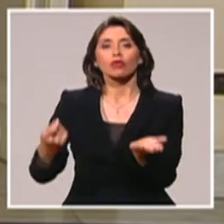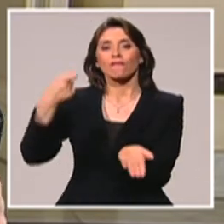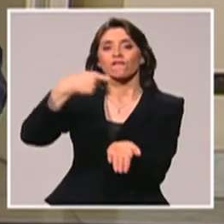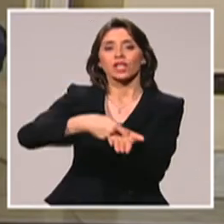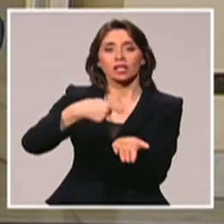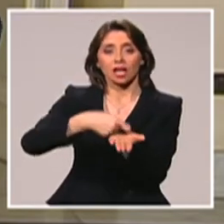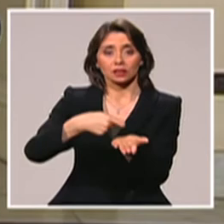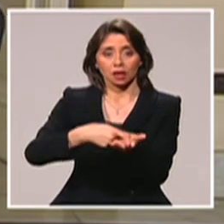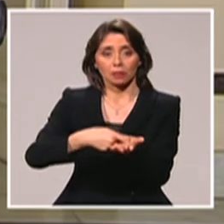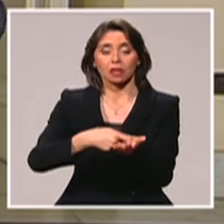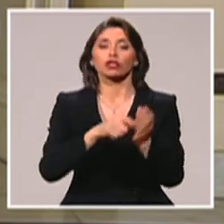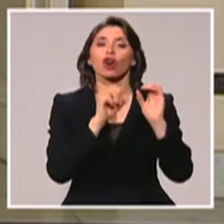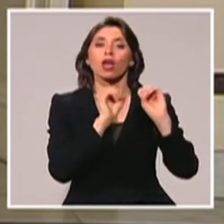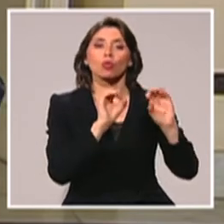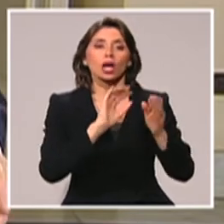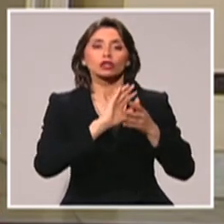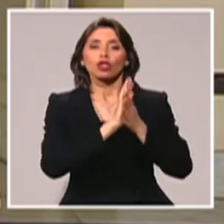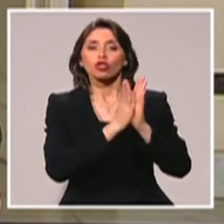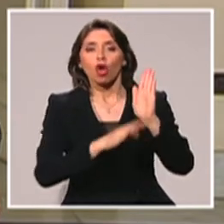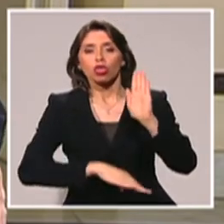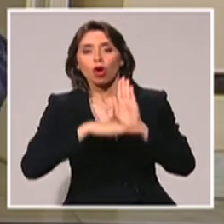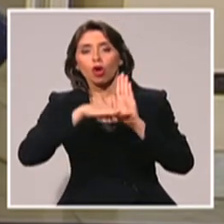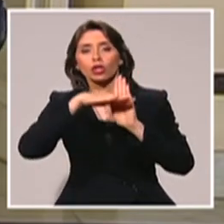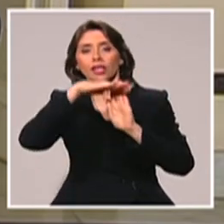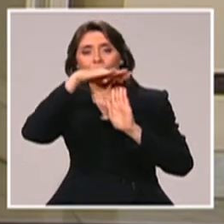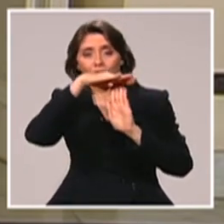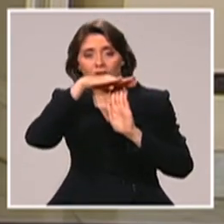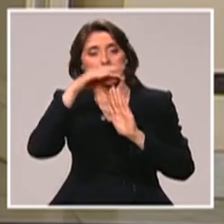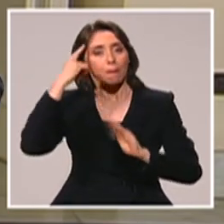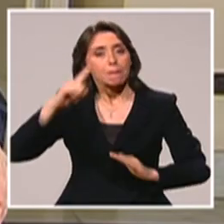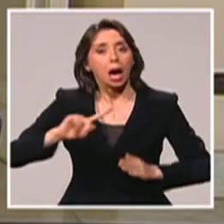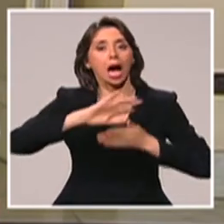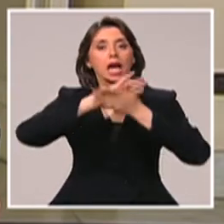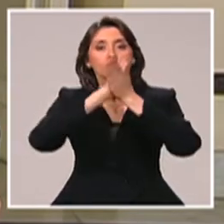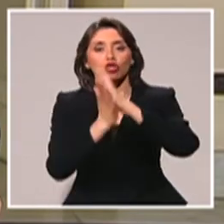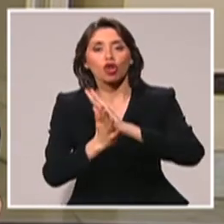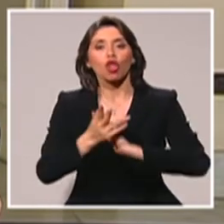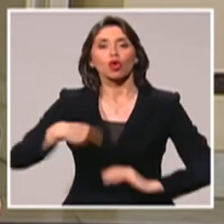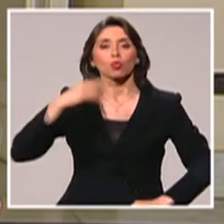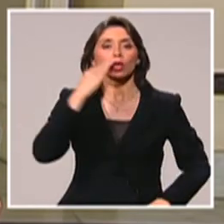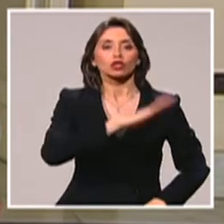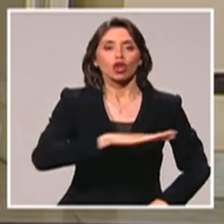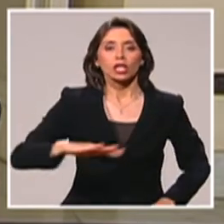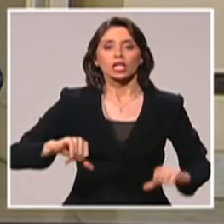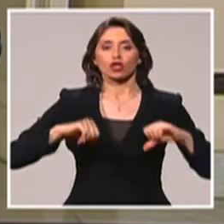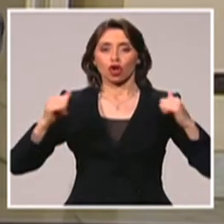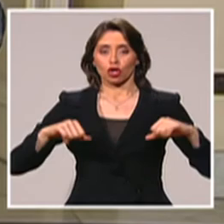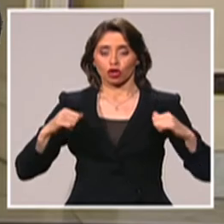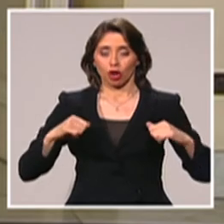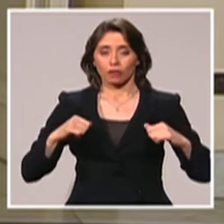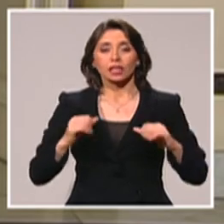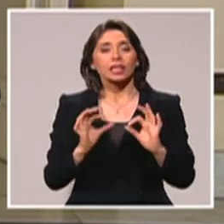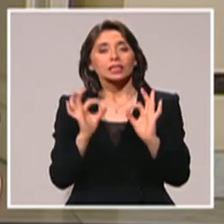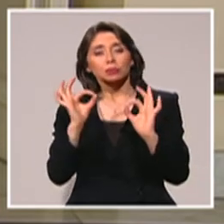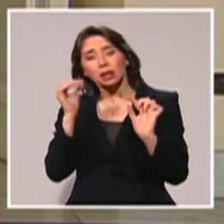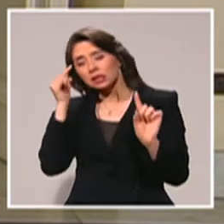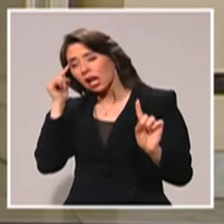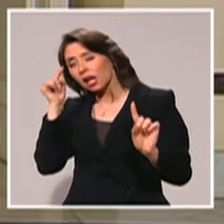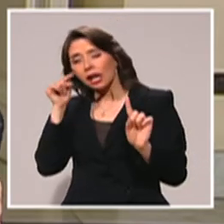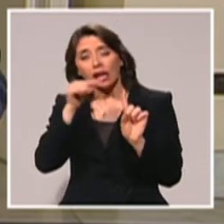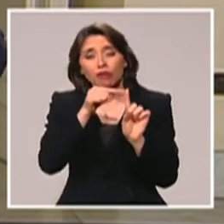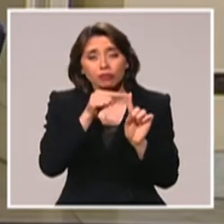de la educación en todos sus niveles y para todos nuestros niños y jóvenes y con un especial énfasis